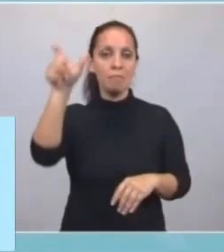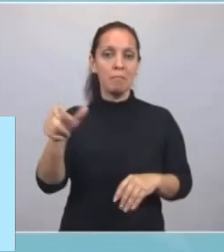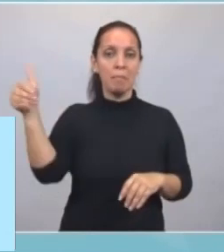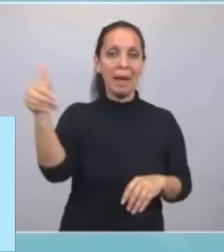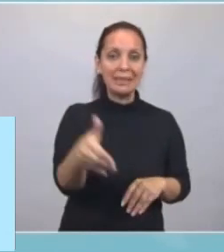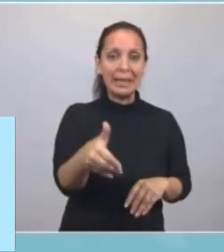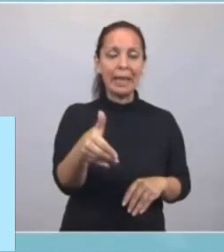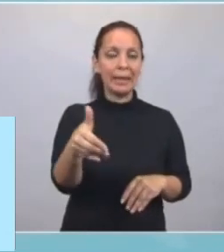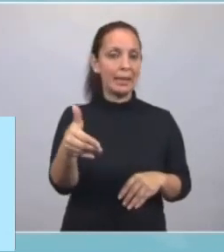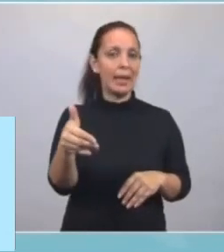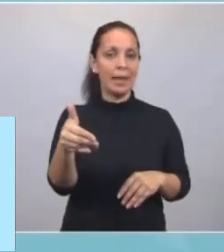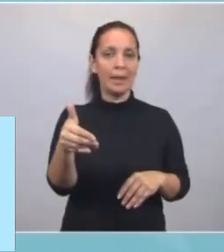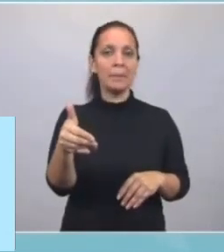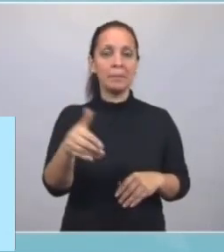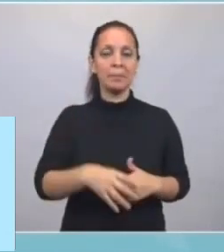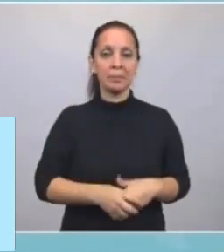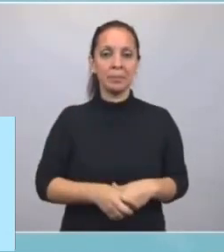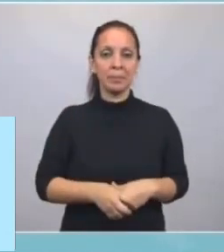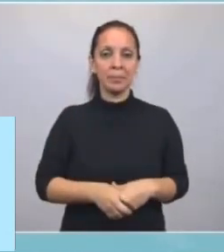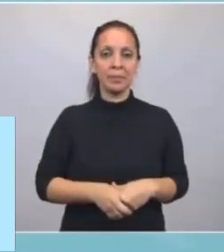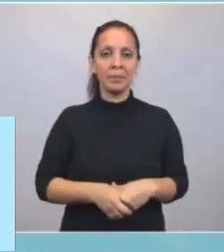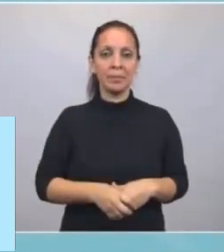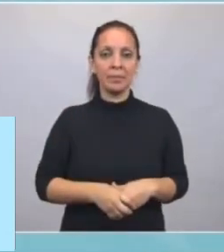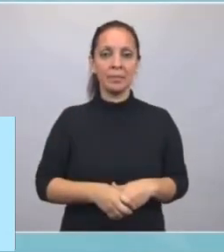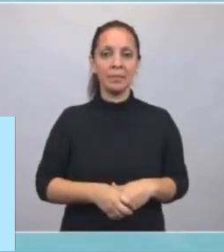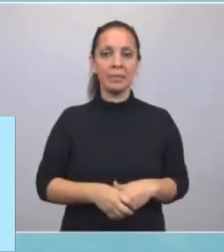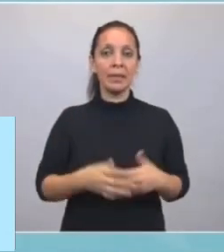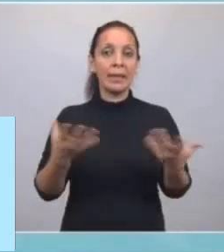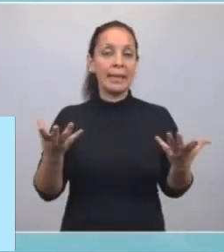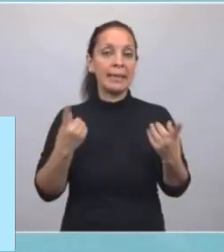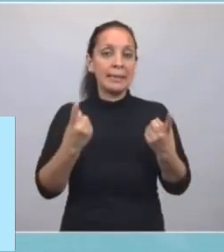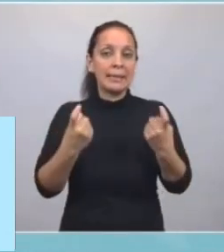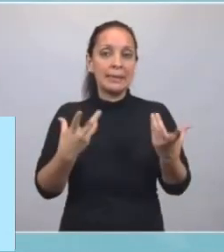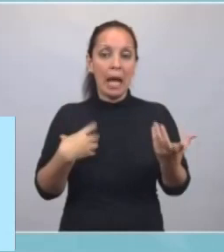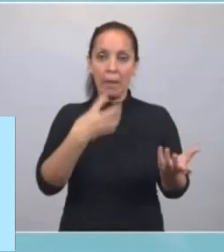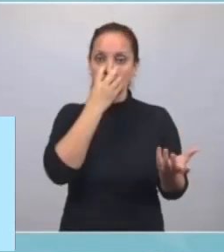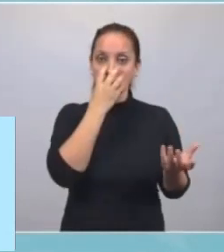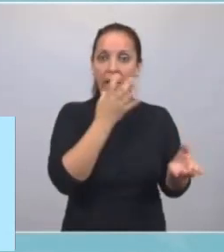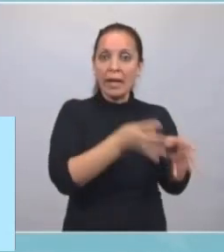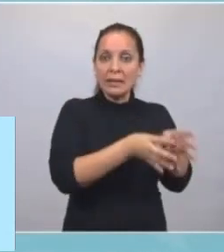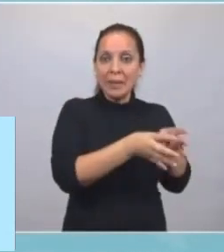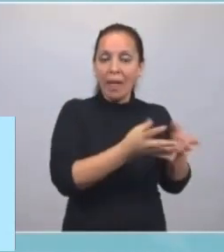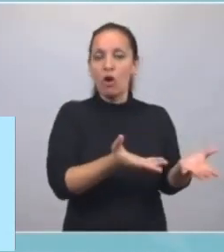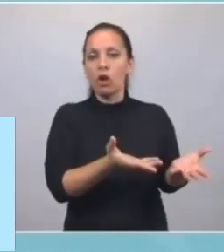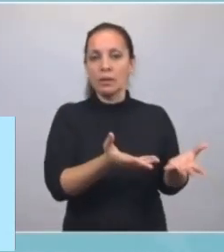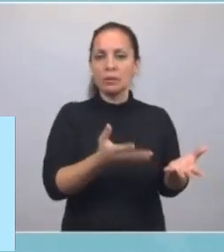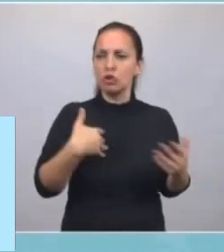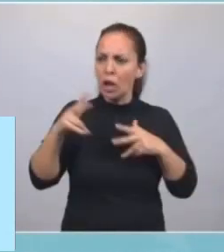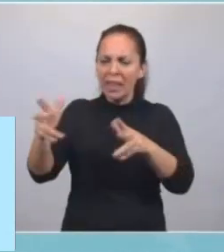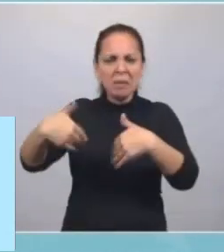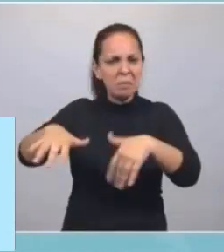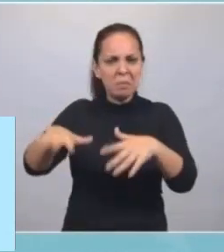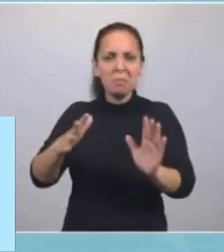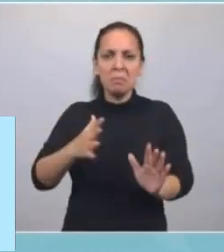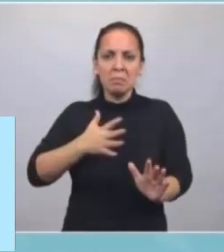en condiciones que Que bueno que requería un respirador Así que yo le decía que